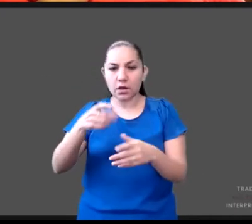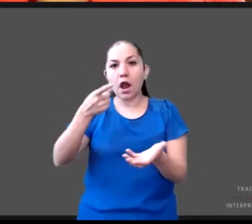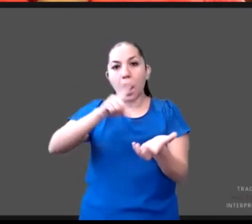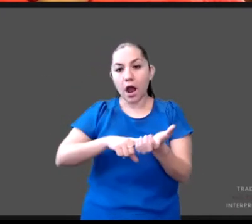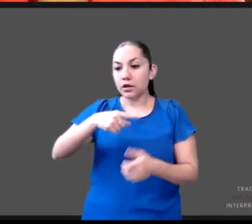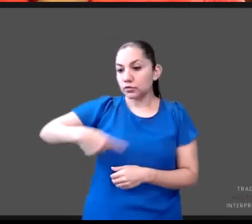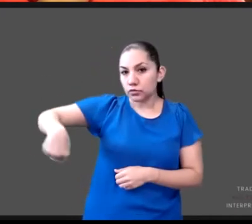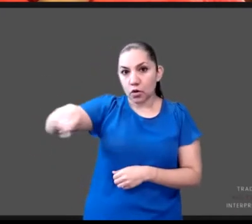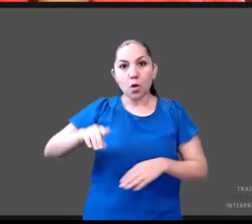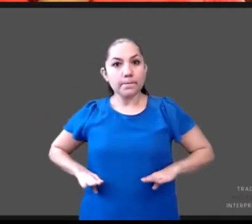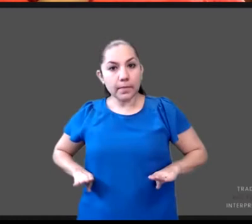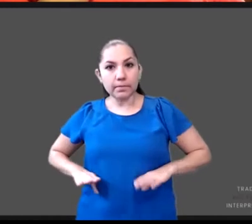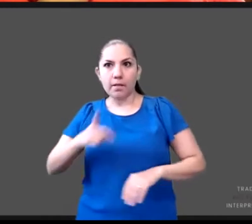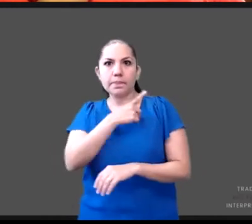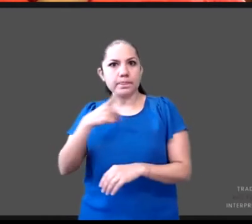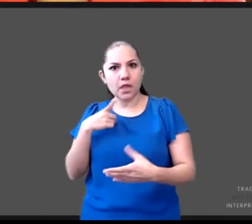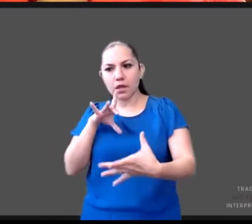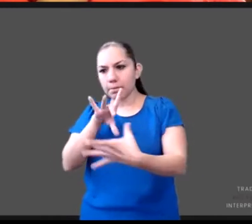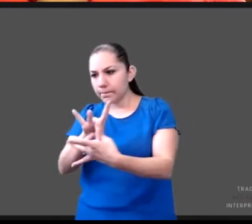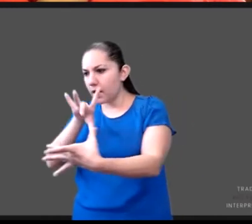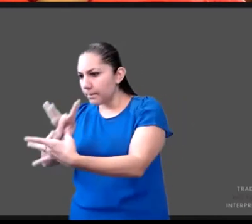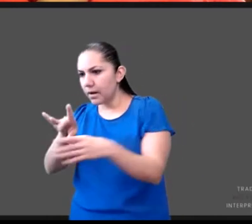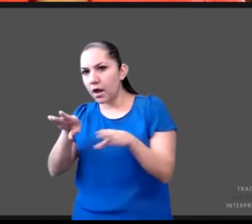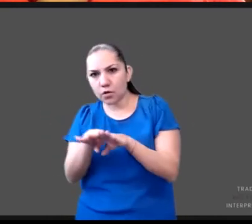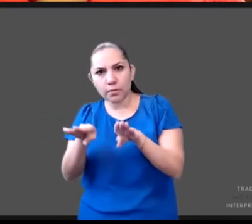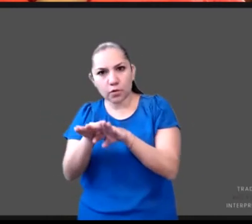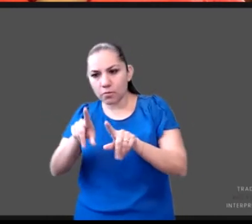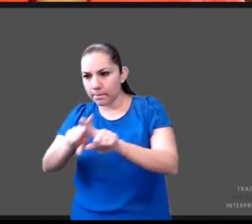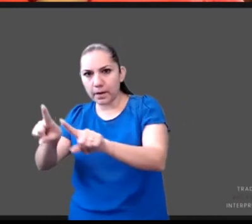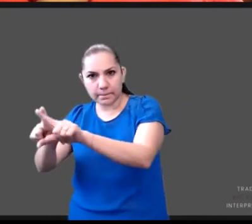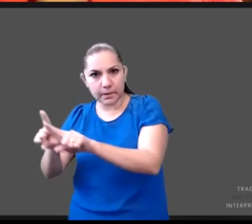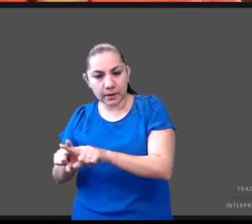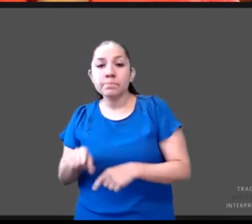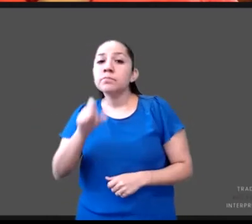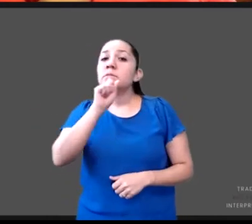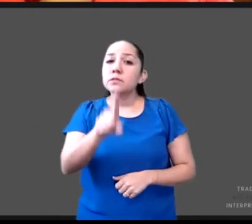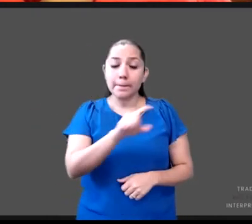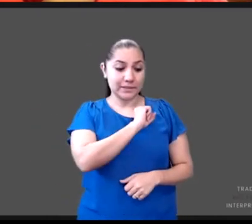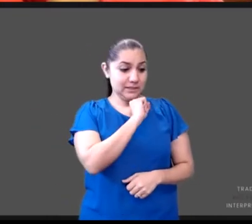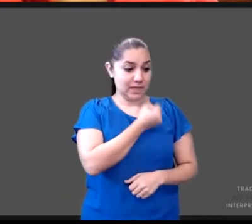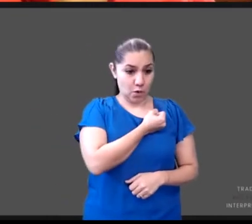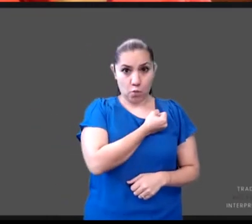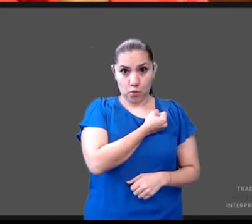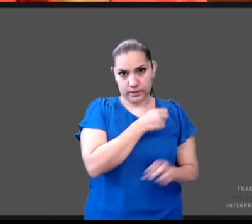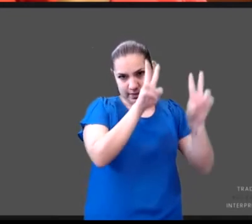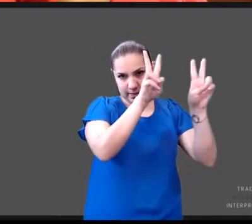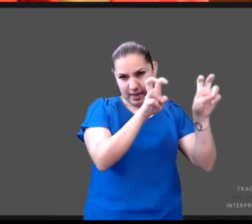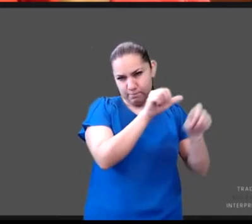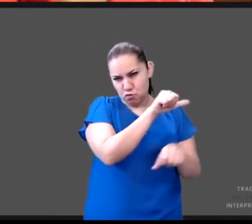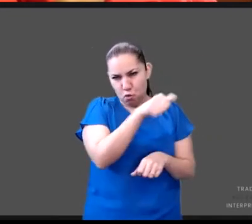acompañadas en estos procesos. Hay otros temas en el ámbito de salud que no se mencionaron en este recuento